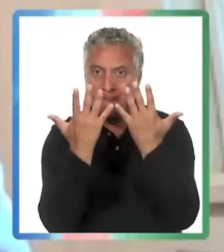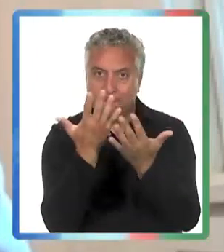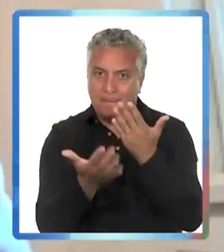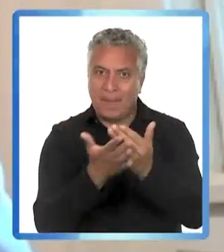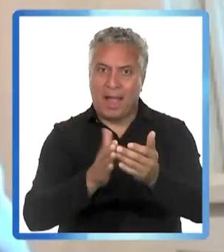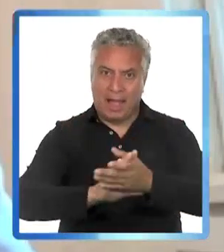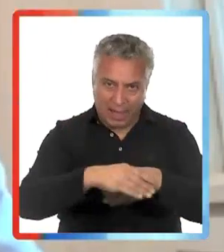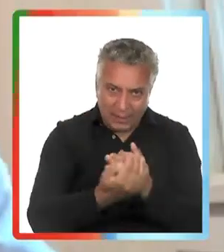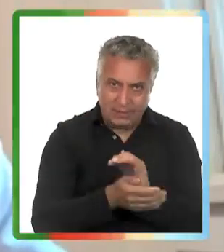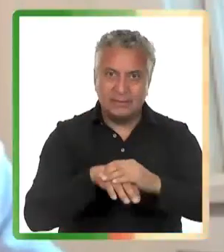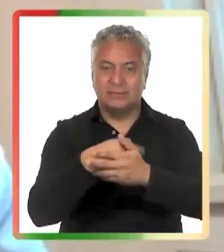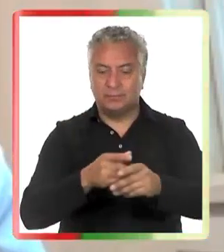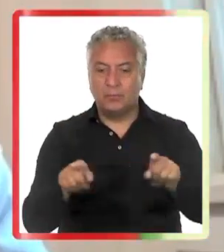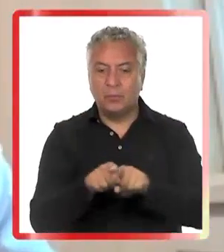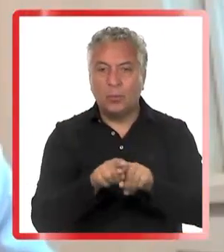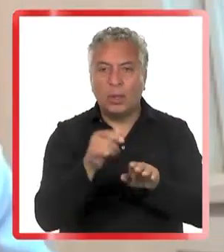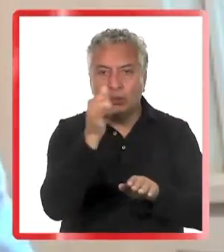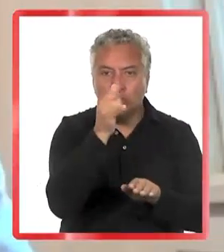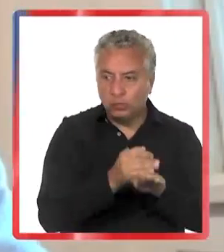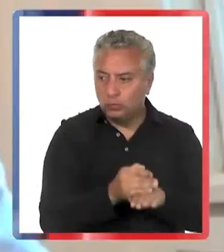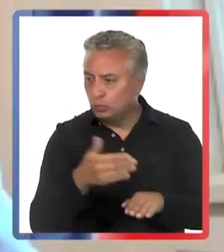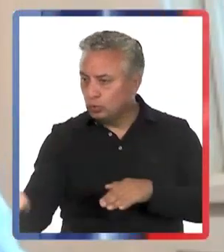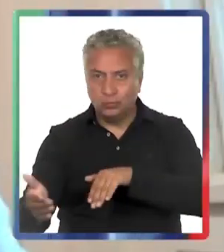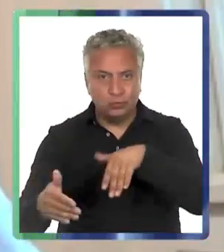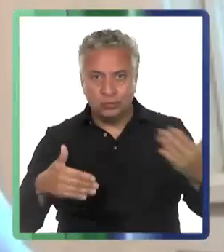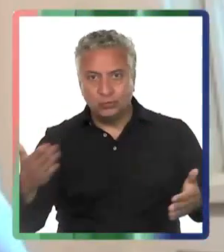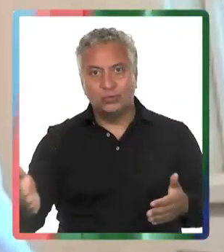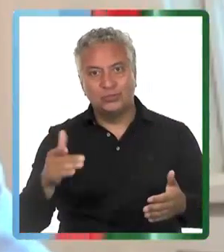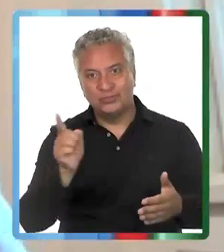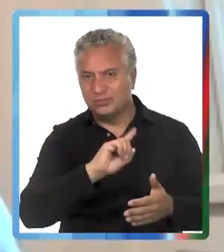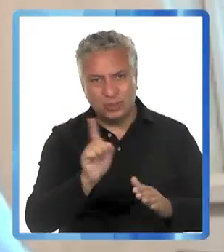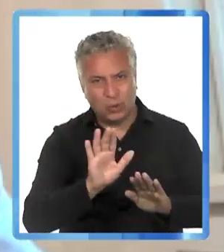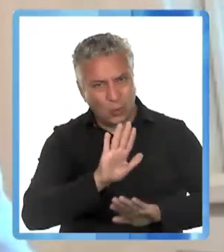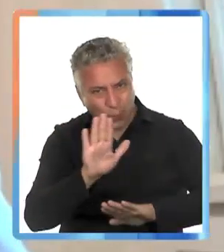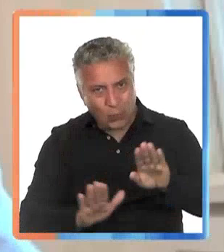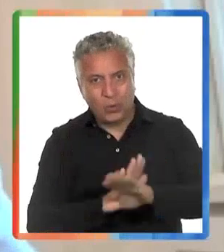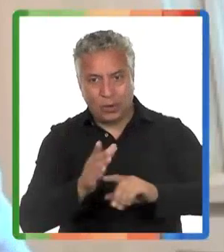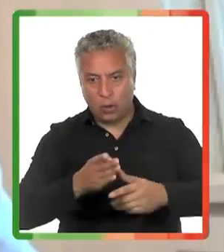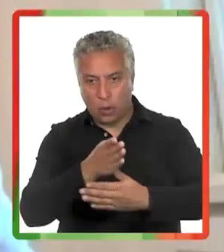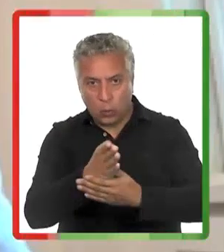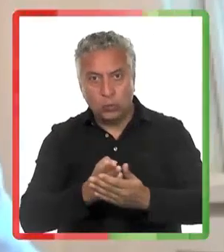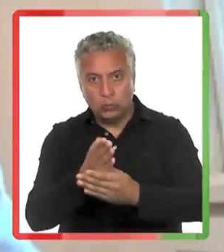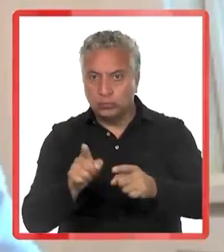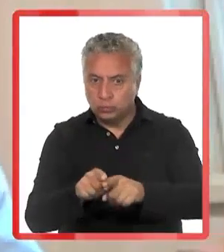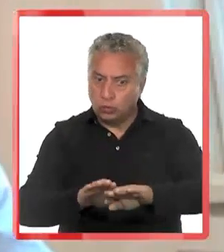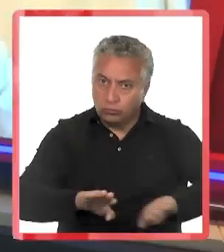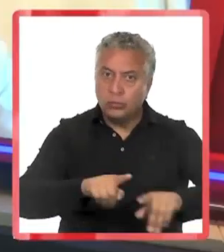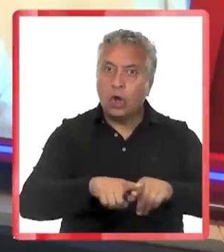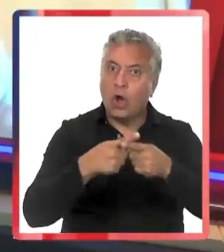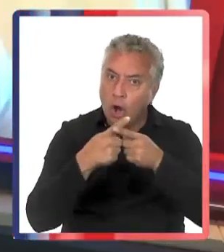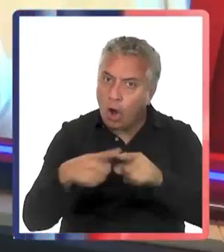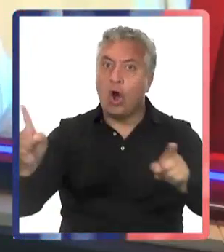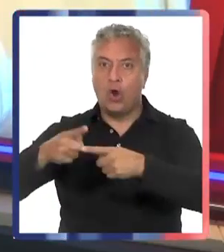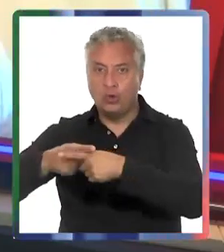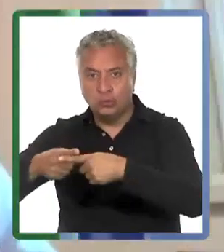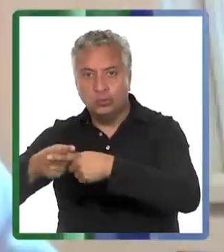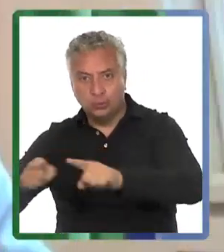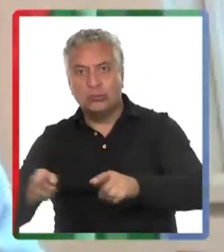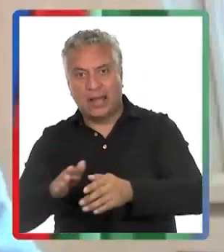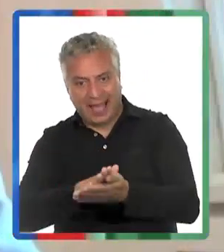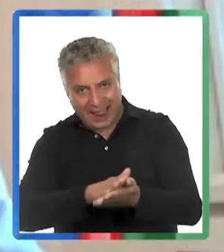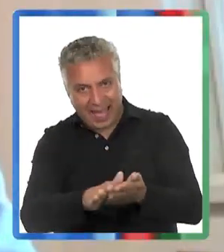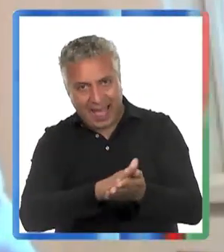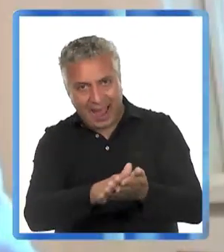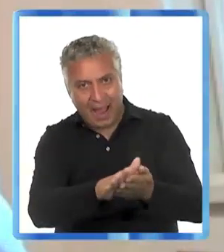de manos, el evitar la contaminación cruzada, ¿no es cierto?, de utilizar, ¿no es cierto?, los utensilios para cortarlo, ¿no es cierto?, y después seguir con otras cosas, digamos,